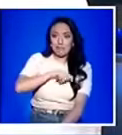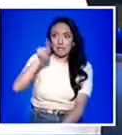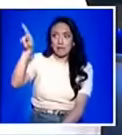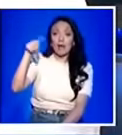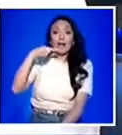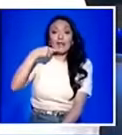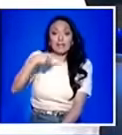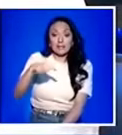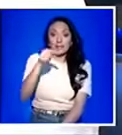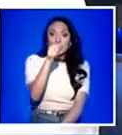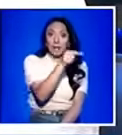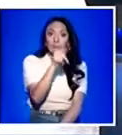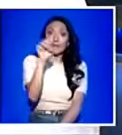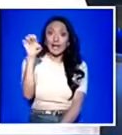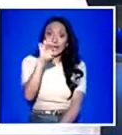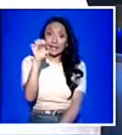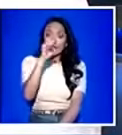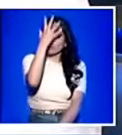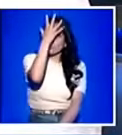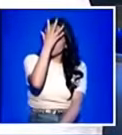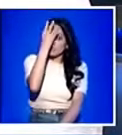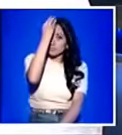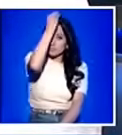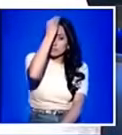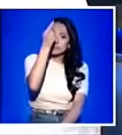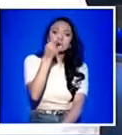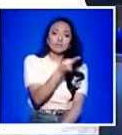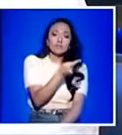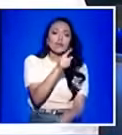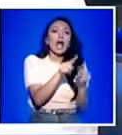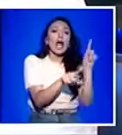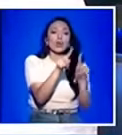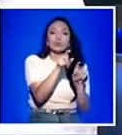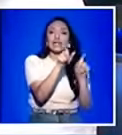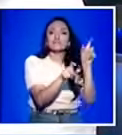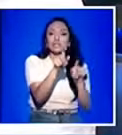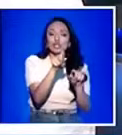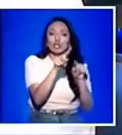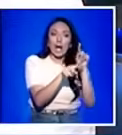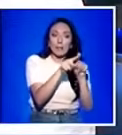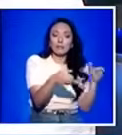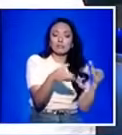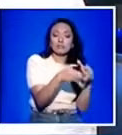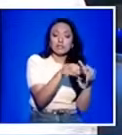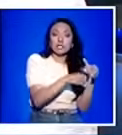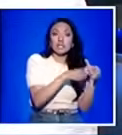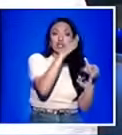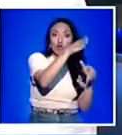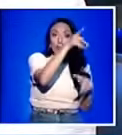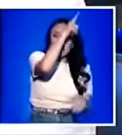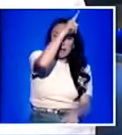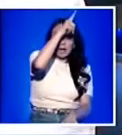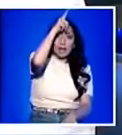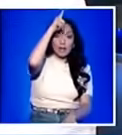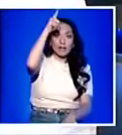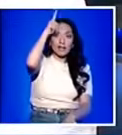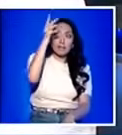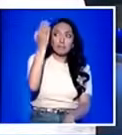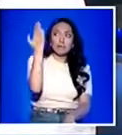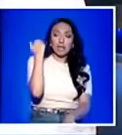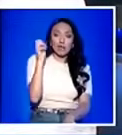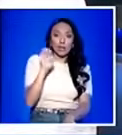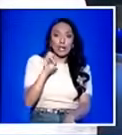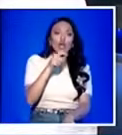restaurante en Madrid junto a una de sus ministras, una asesora y varios amigos durante su gira por ese país en enero pasado.